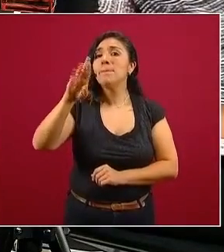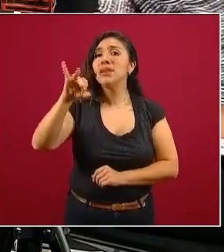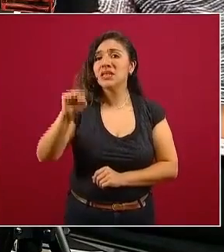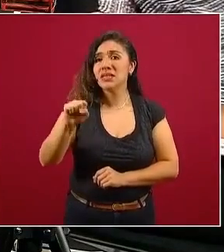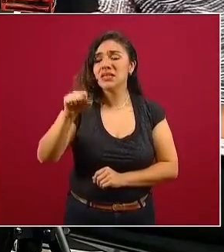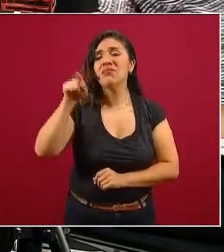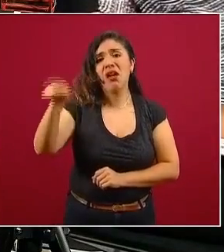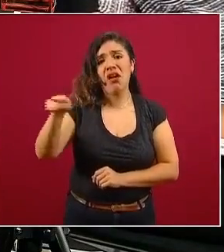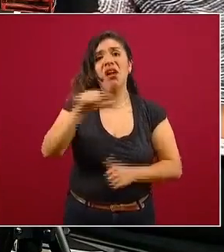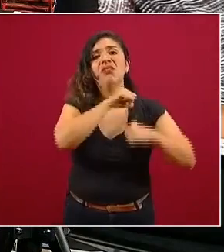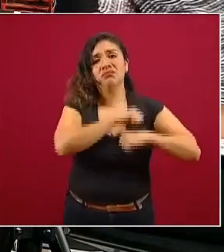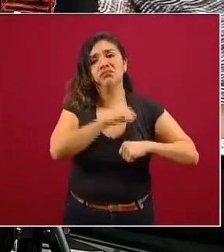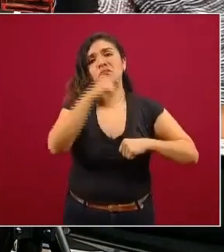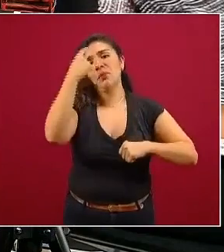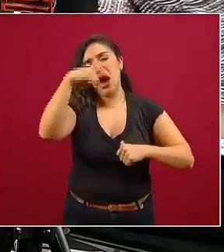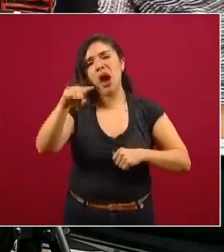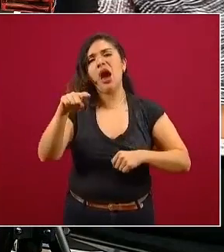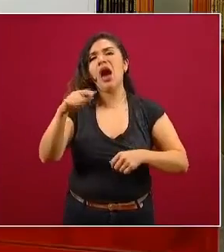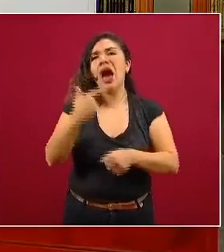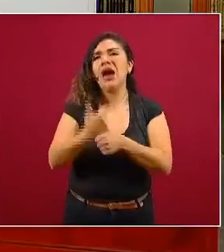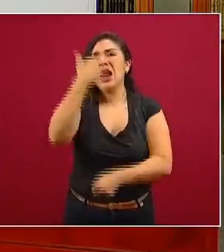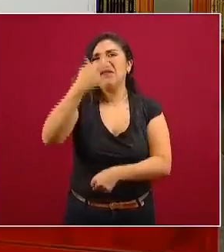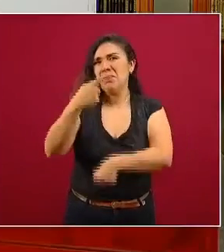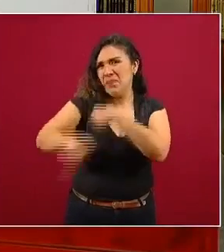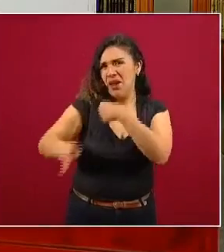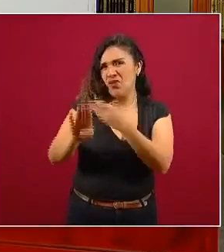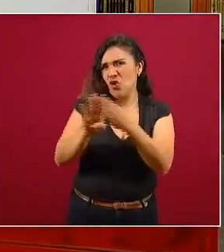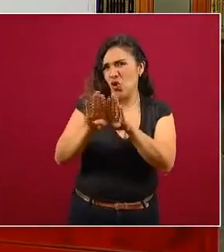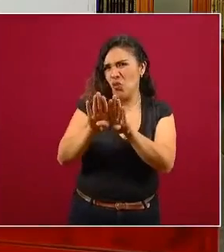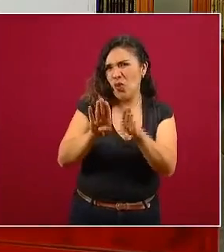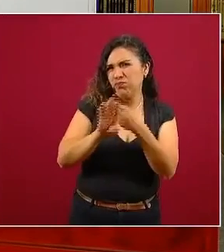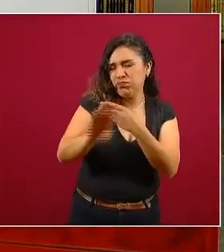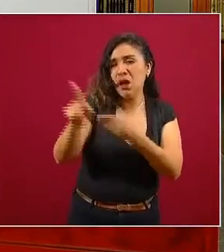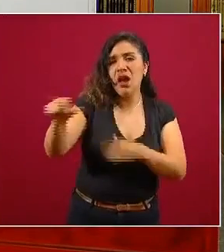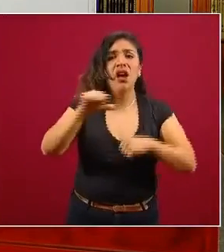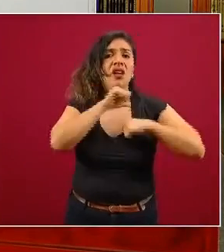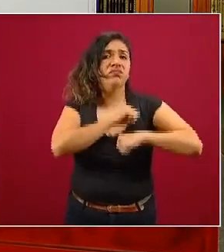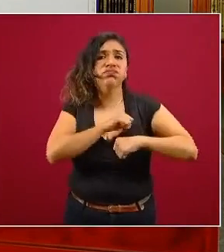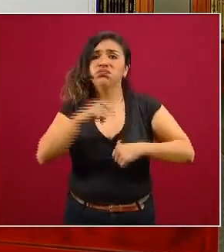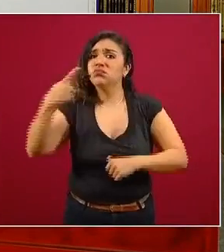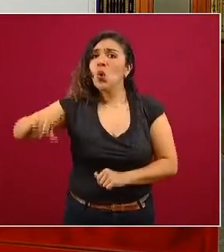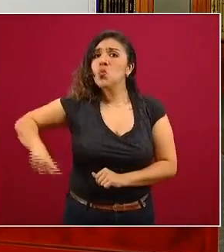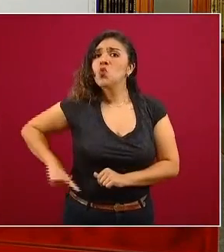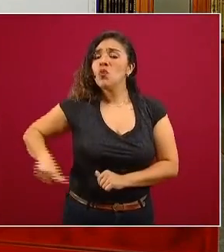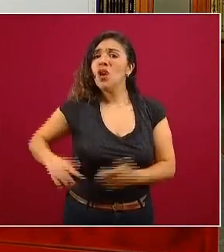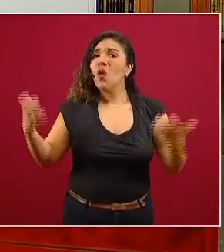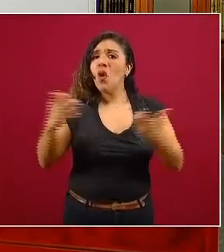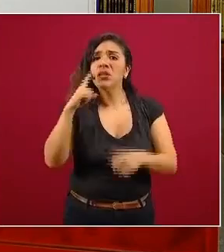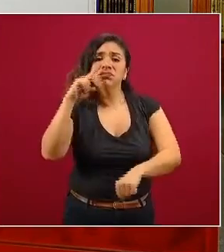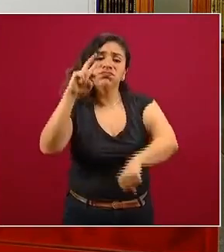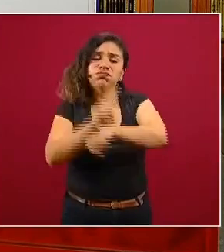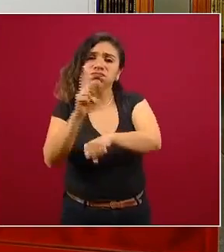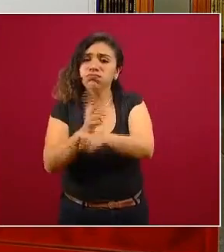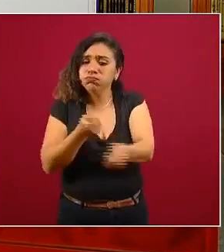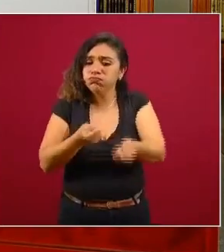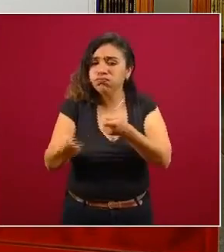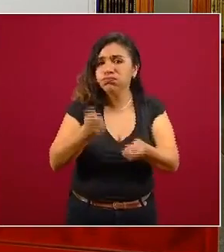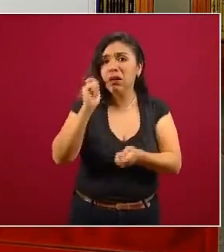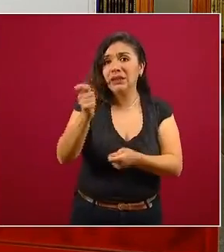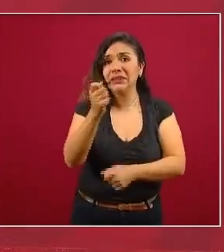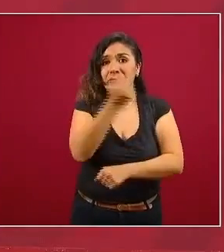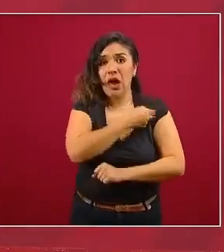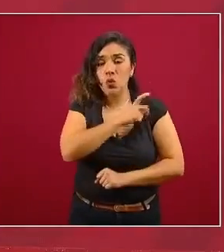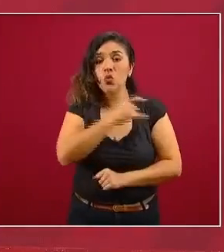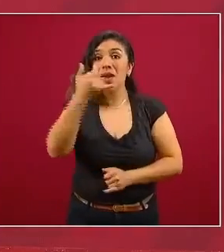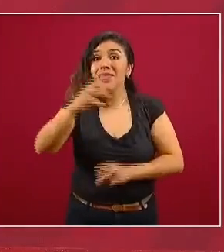la Comisión Federal de Protección contra Riesgos Sanitarios, que es la agencia gubernamental encargada de la regulación sanitaria, y